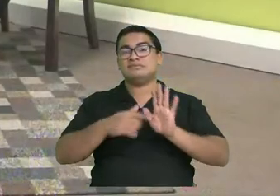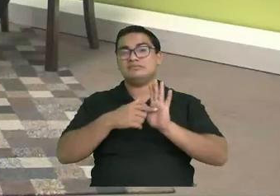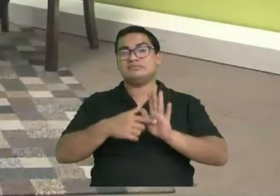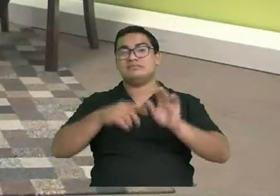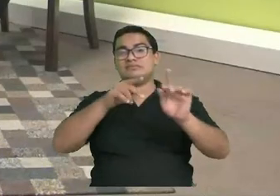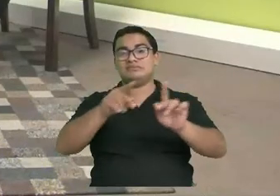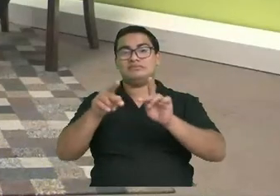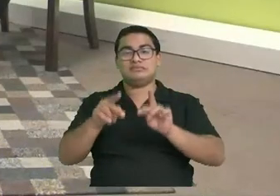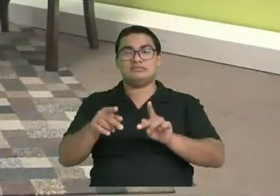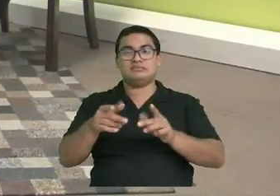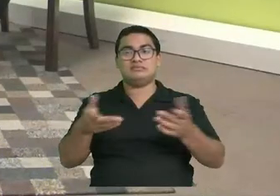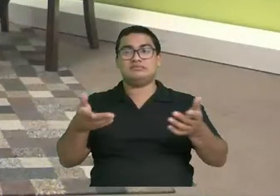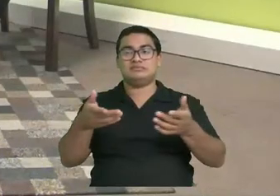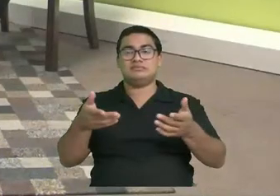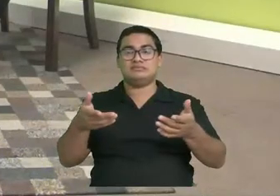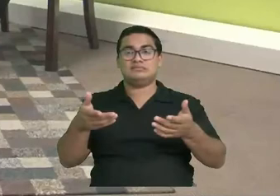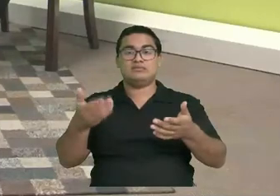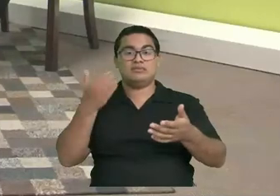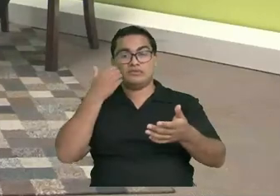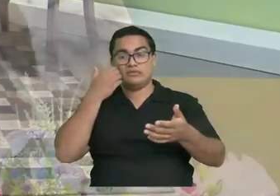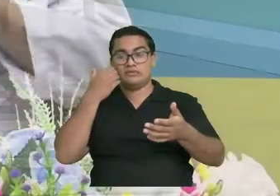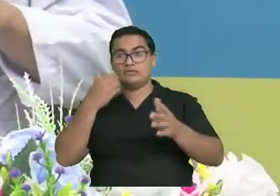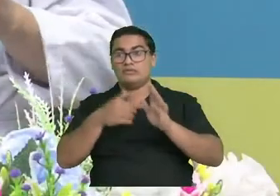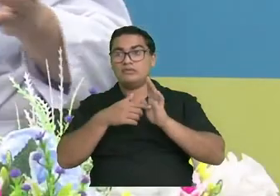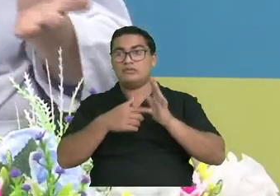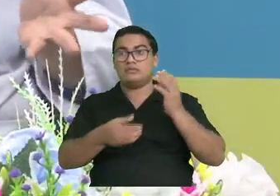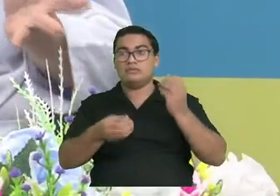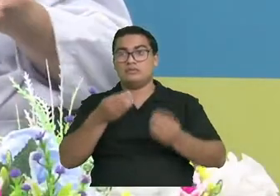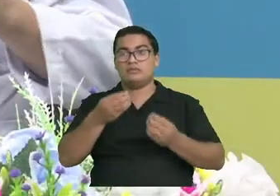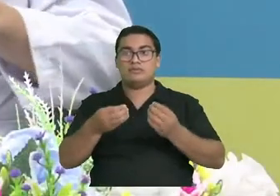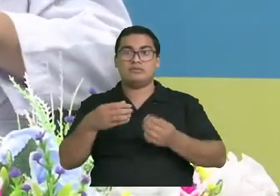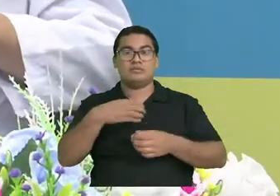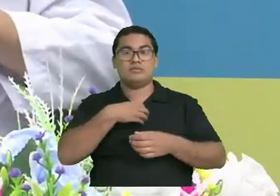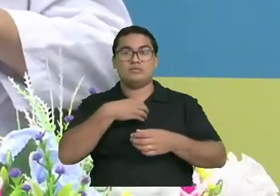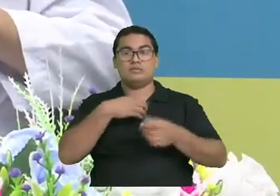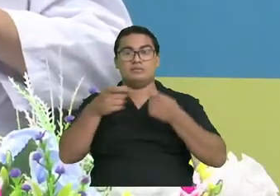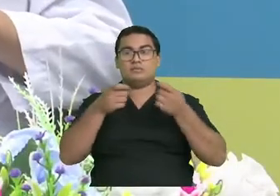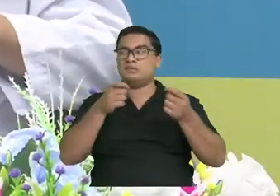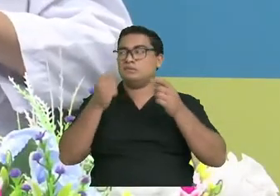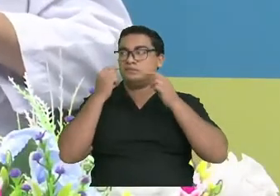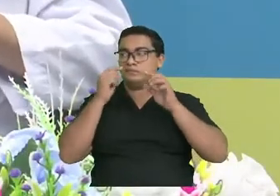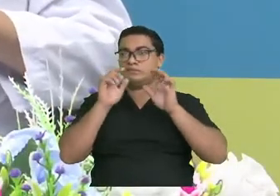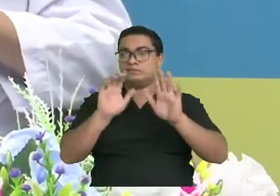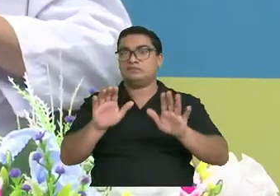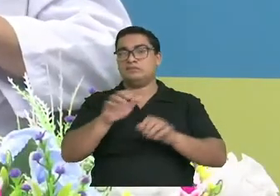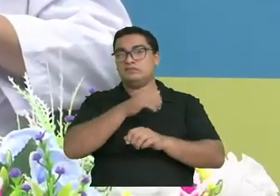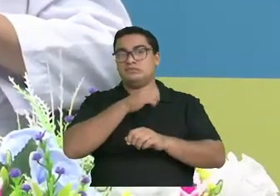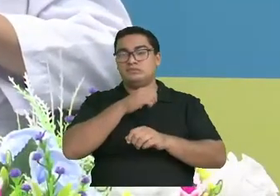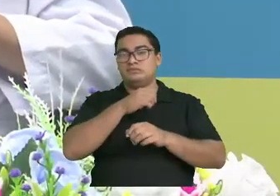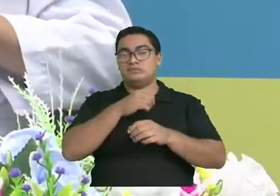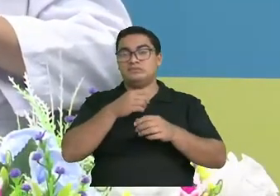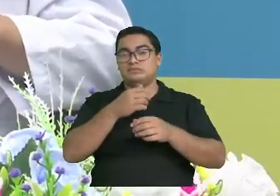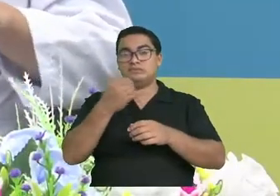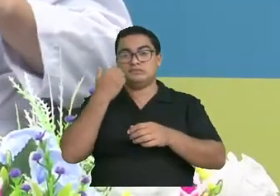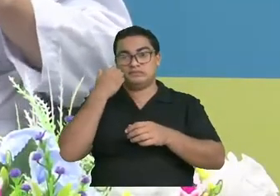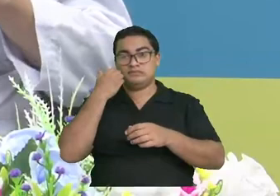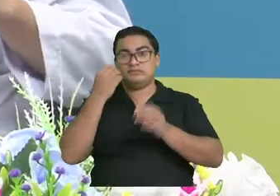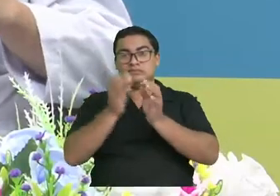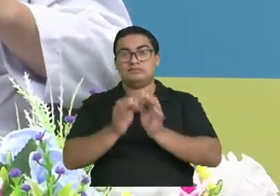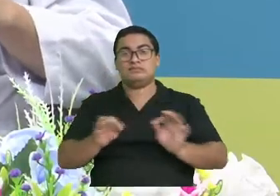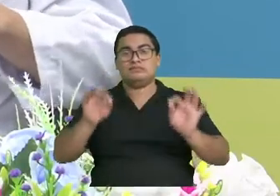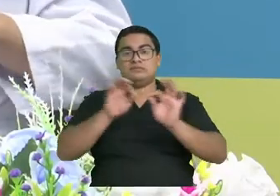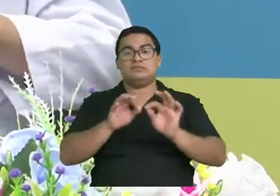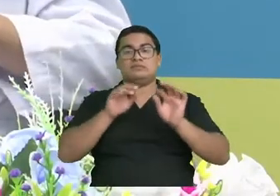caso de las enfermedades autoinmunes, ¿de qué va a depender? Del adecuado control de la enfermedad. Por eso es importantísimo que